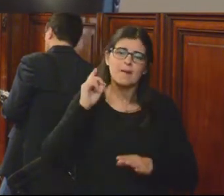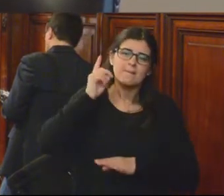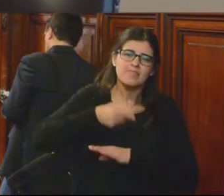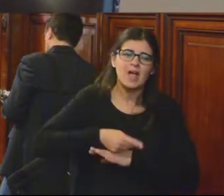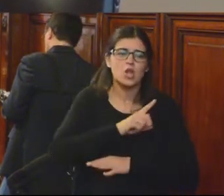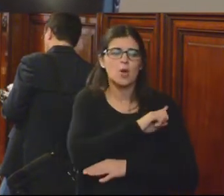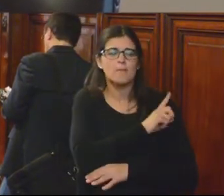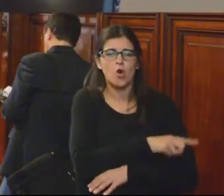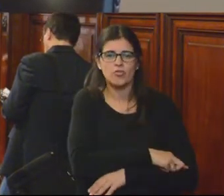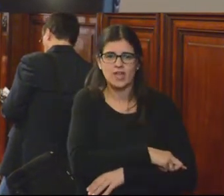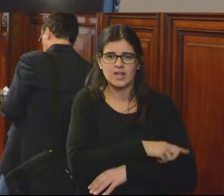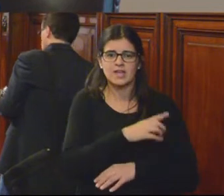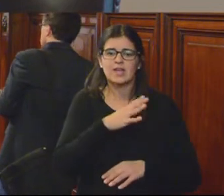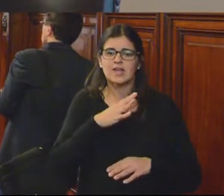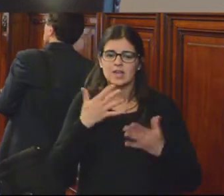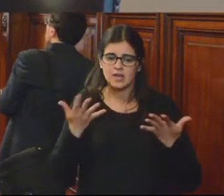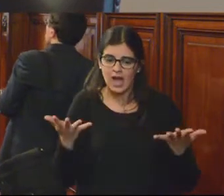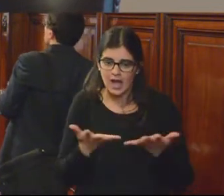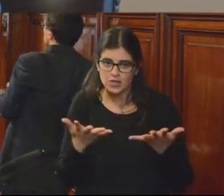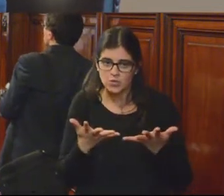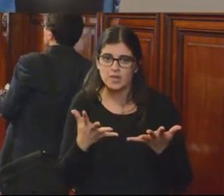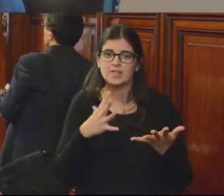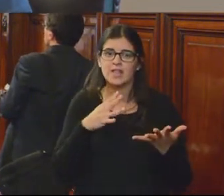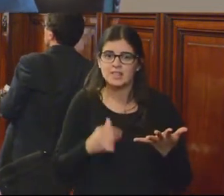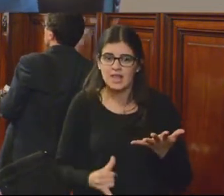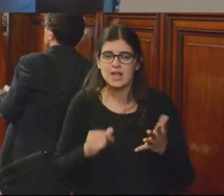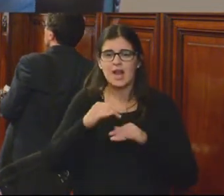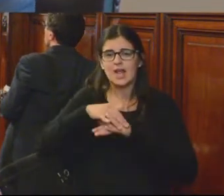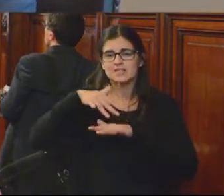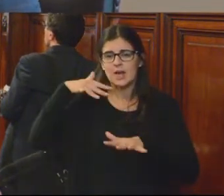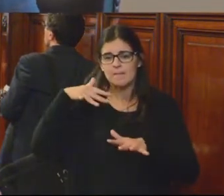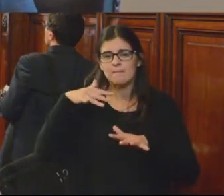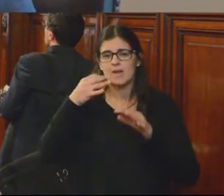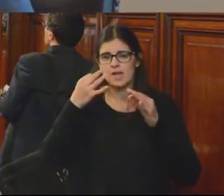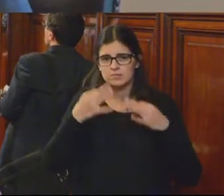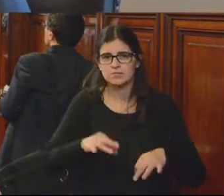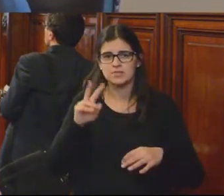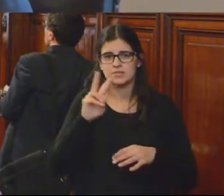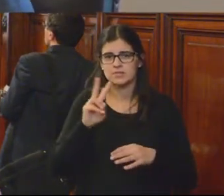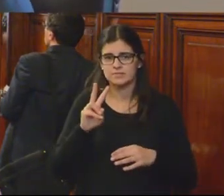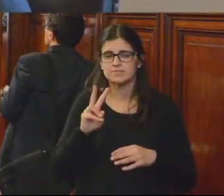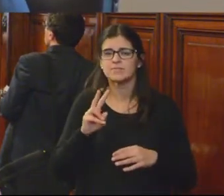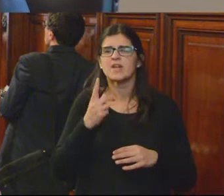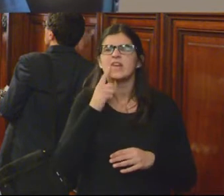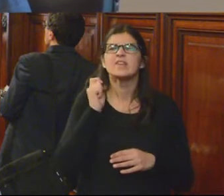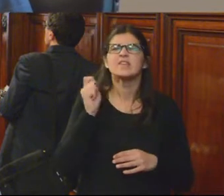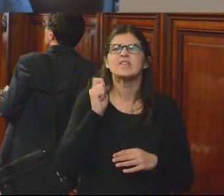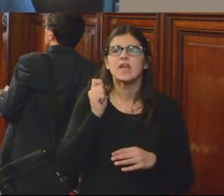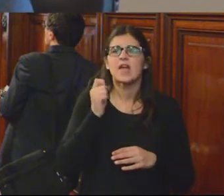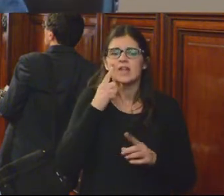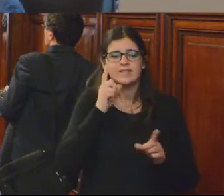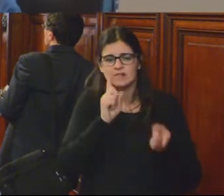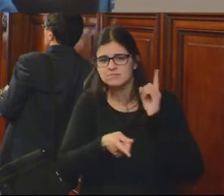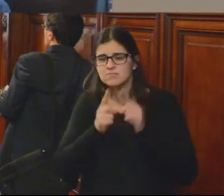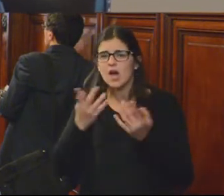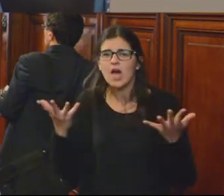poderes con los que actualmente cuenta la Asamblea Nacional? Es decir, y pregunto, ¿quién está legislando hoy